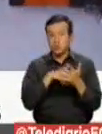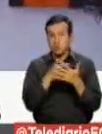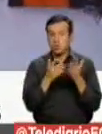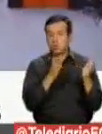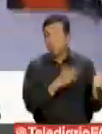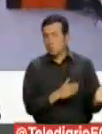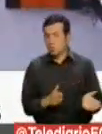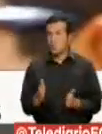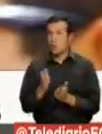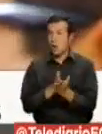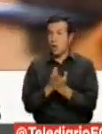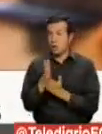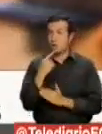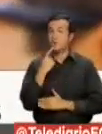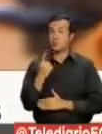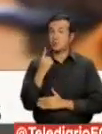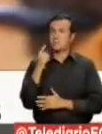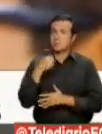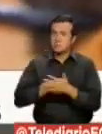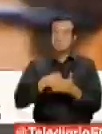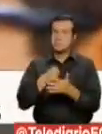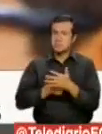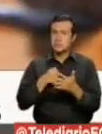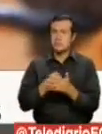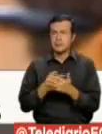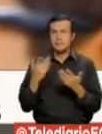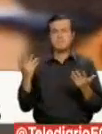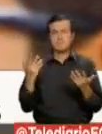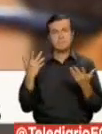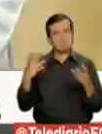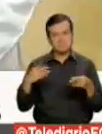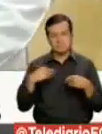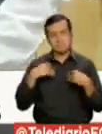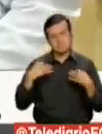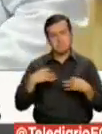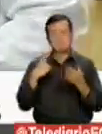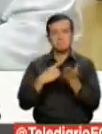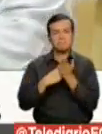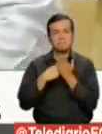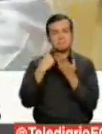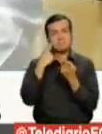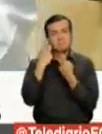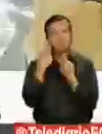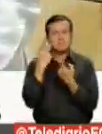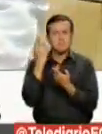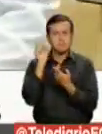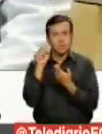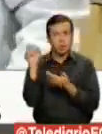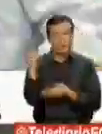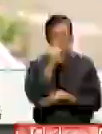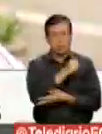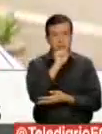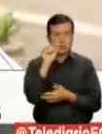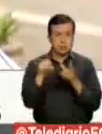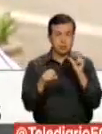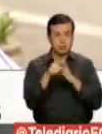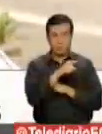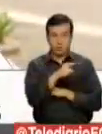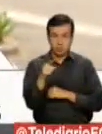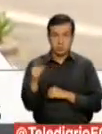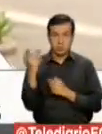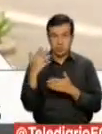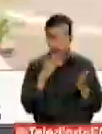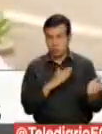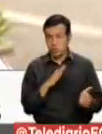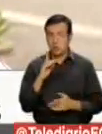carrera. Y afirma que fue su persistencia lo que llevó a aceptar una reunión para analizar su ingreso al preuniversitario. Ella aparte me